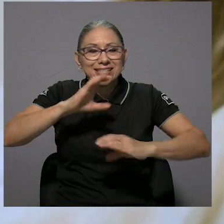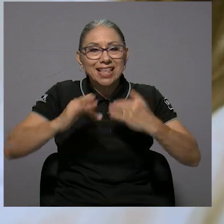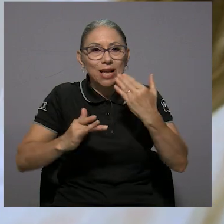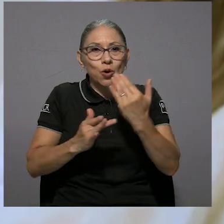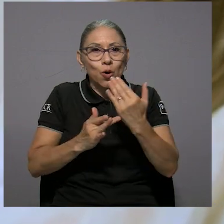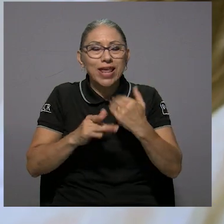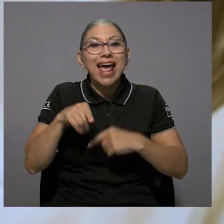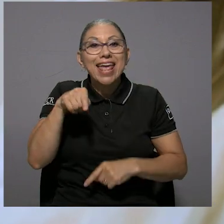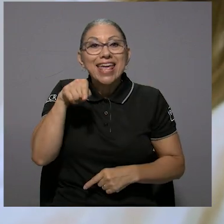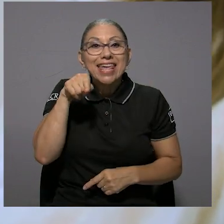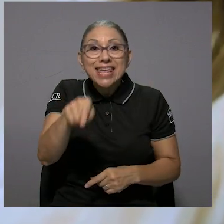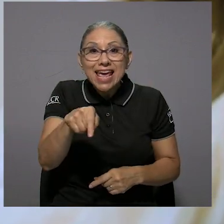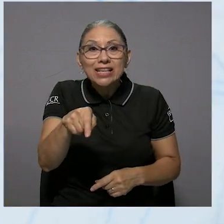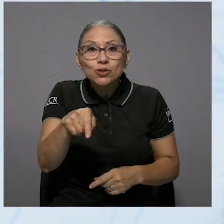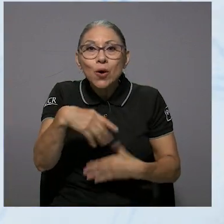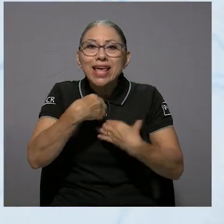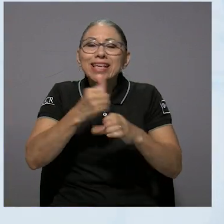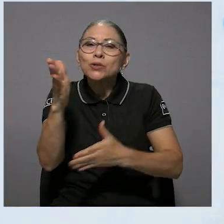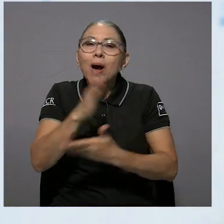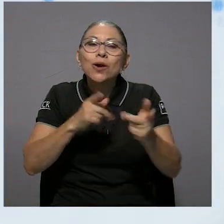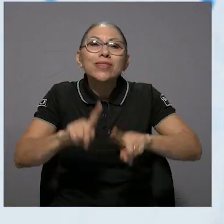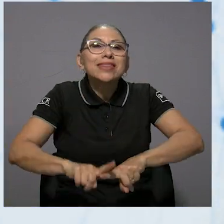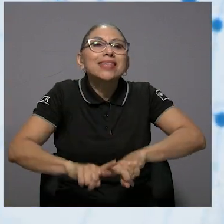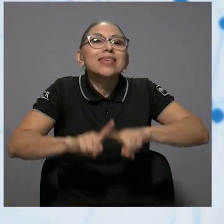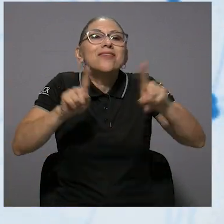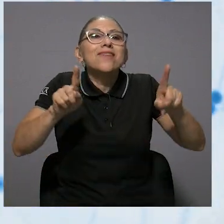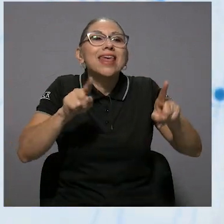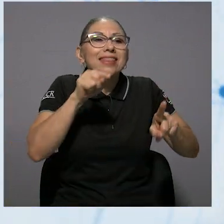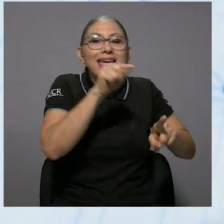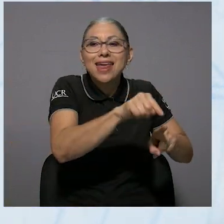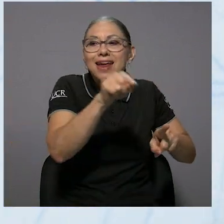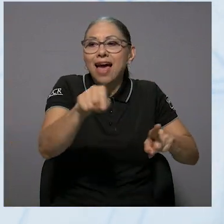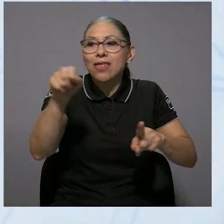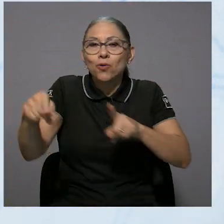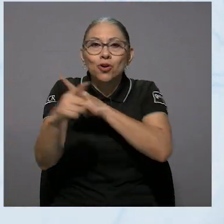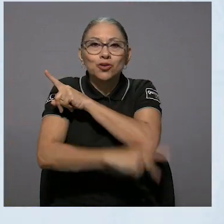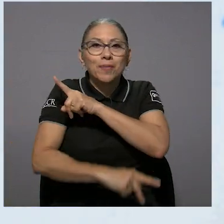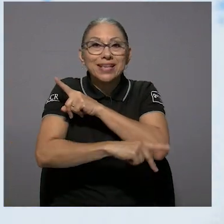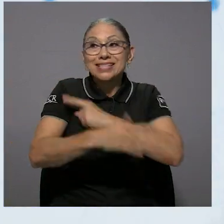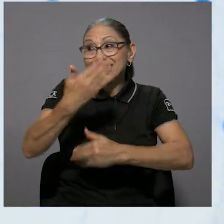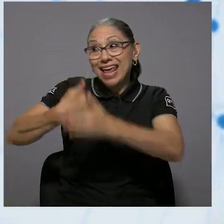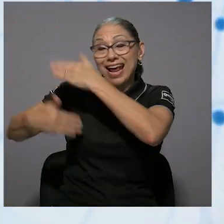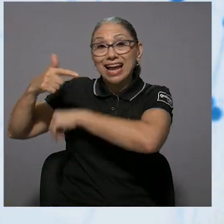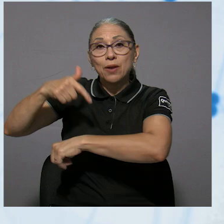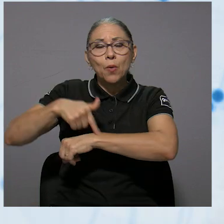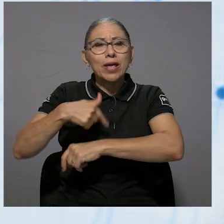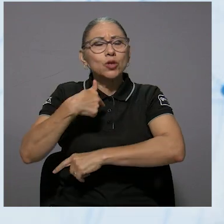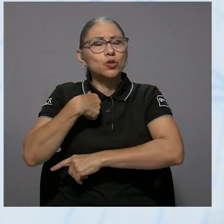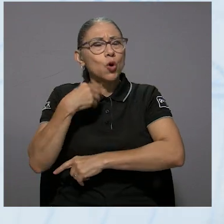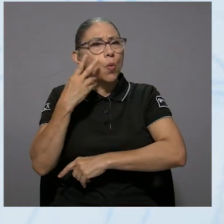que eso cobró un detalle distinto en cada uno de los países. En ese momento muy intuitivamente